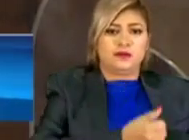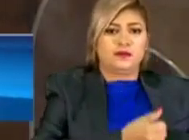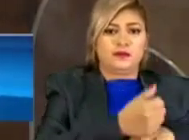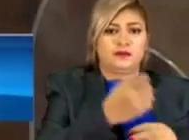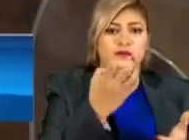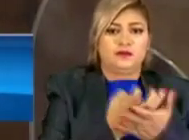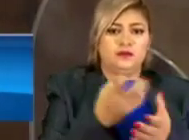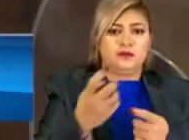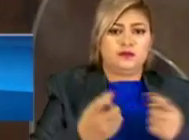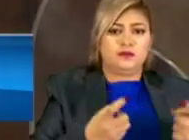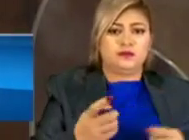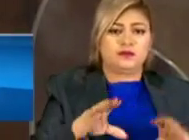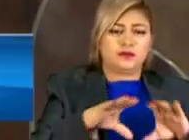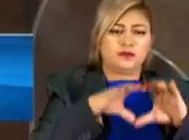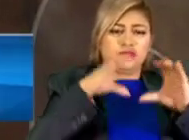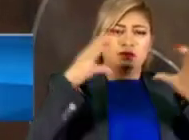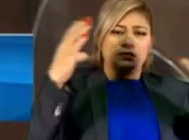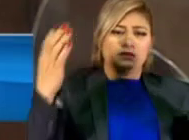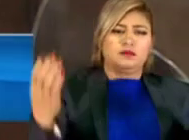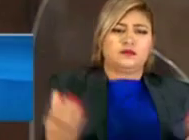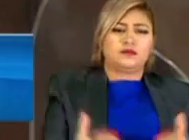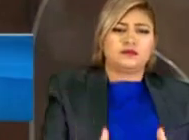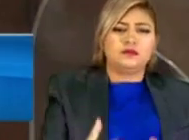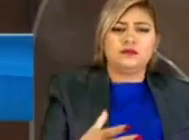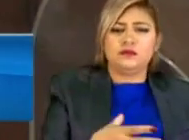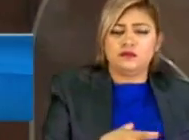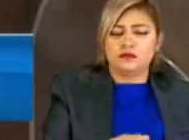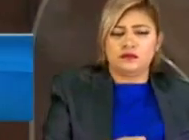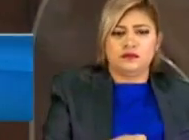mundo, se realiza fuera de Asia.